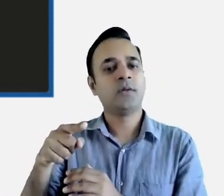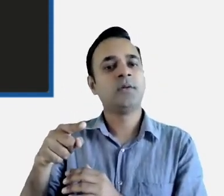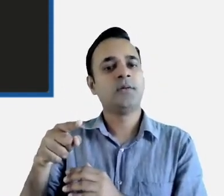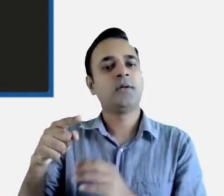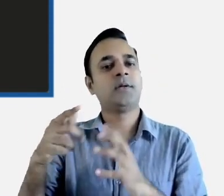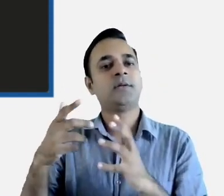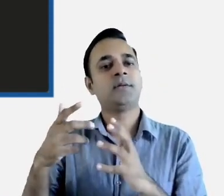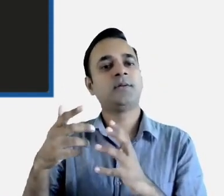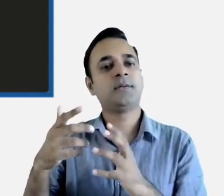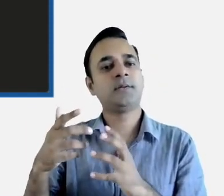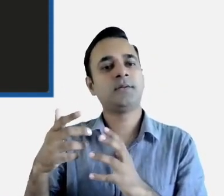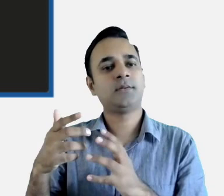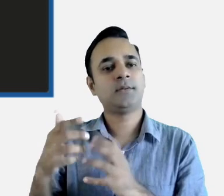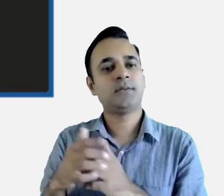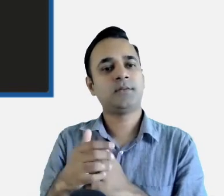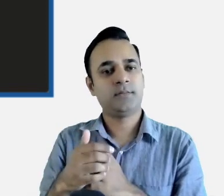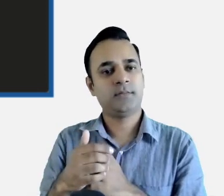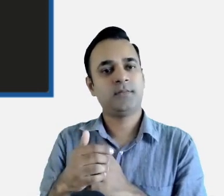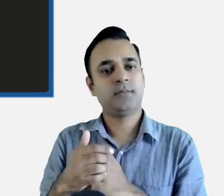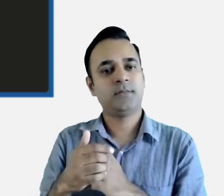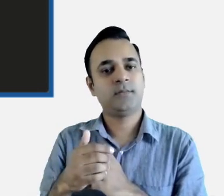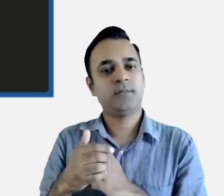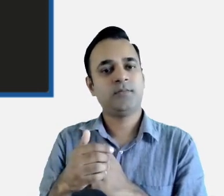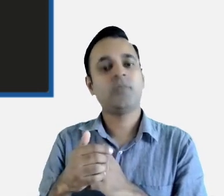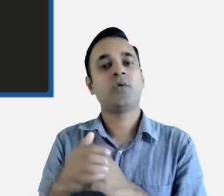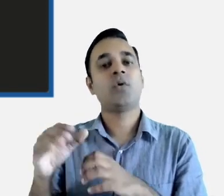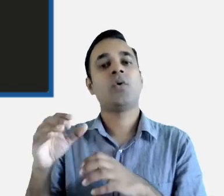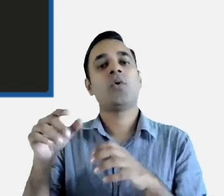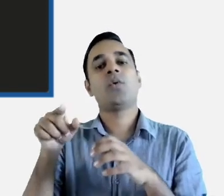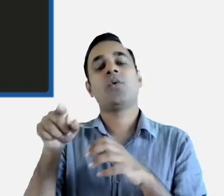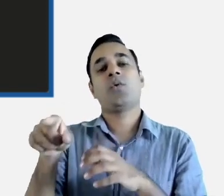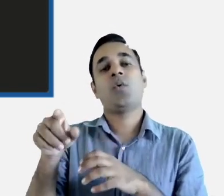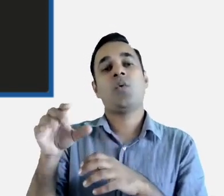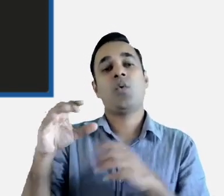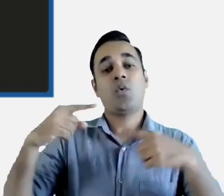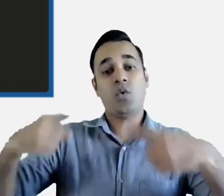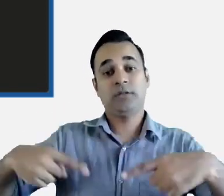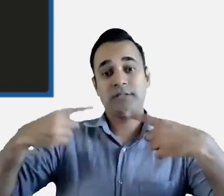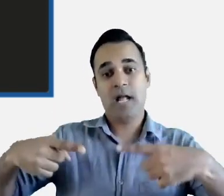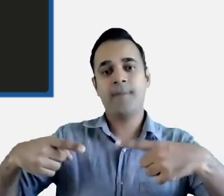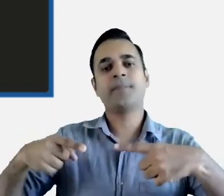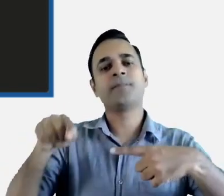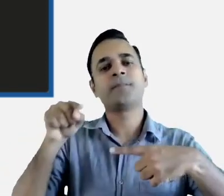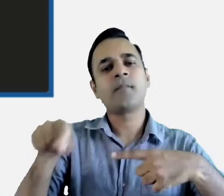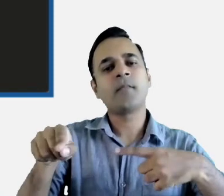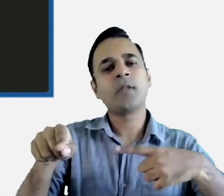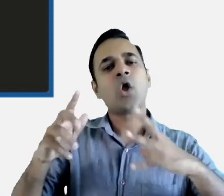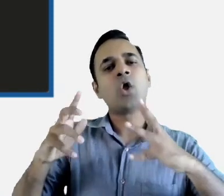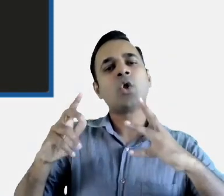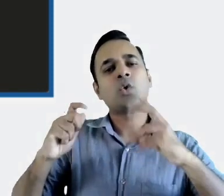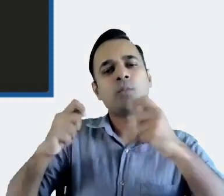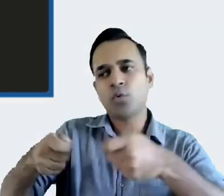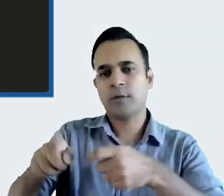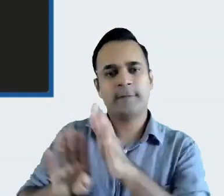gestión de residuos que permita atender las múltiples amenazas que plantea la conservación de las